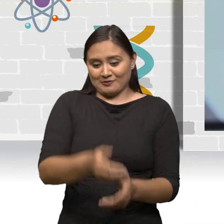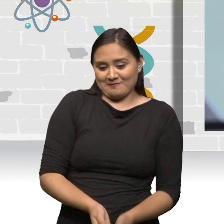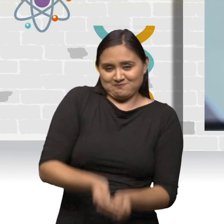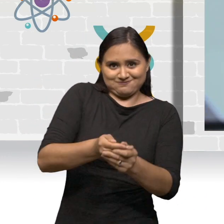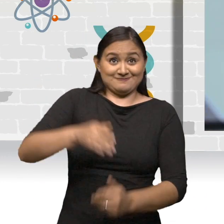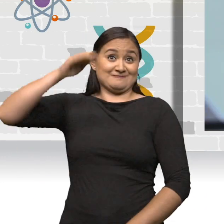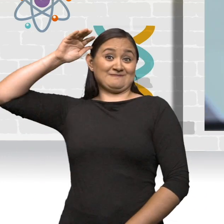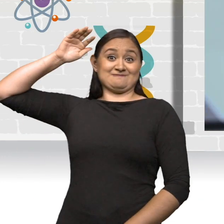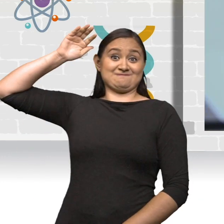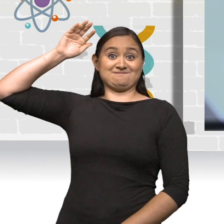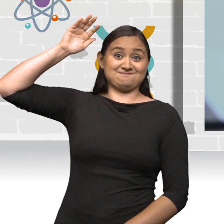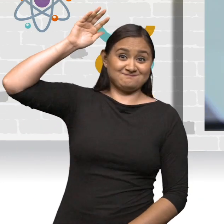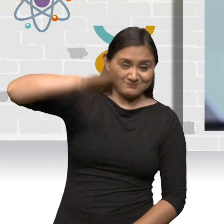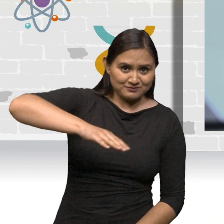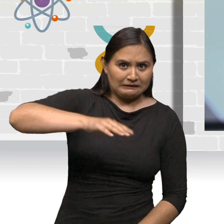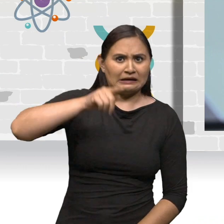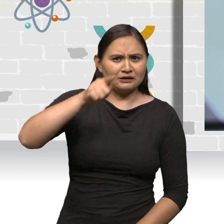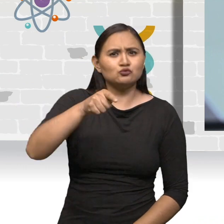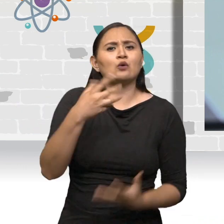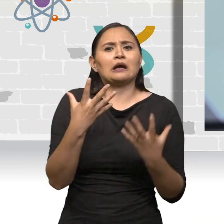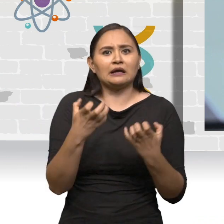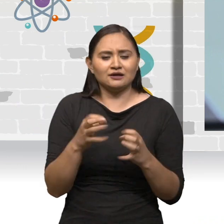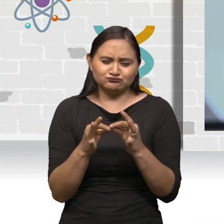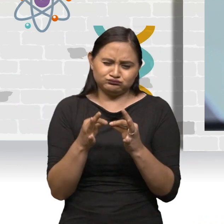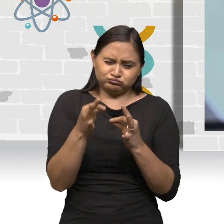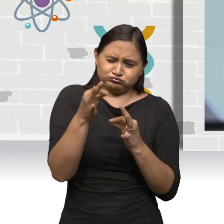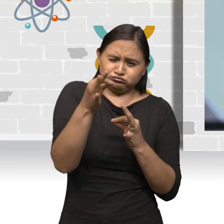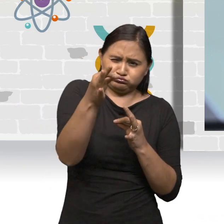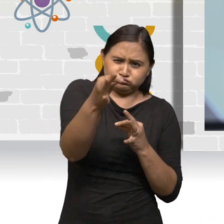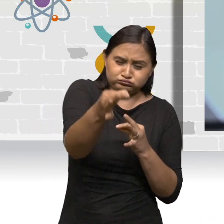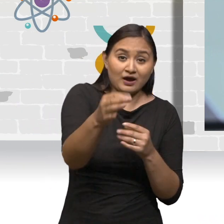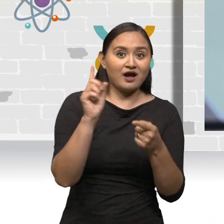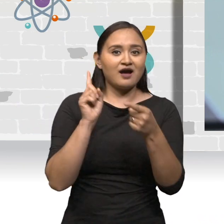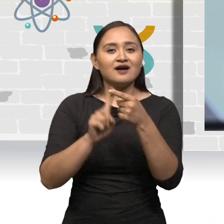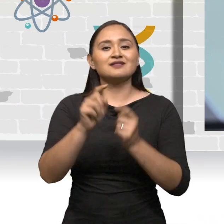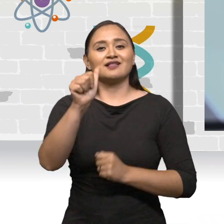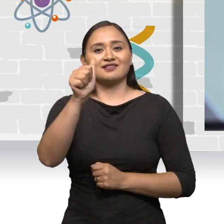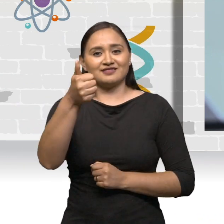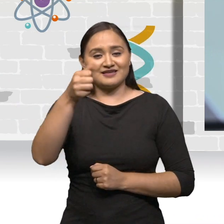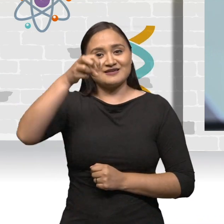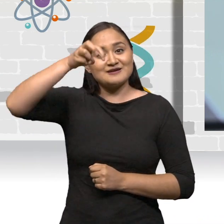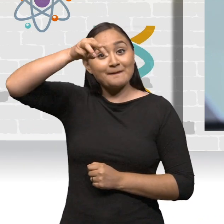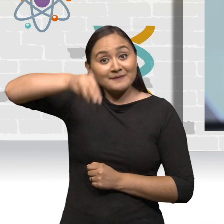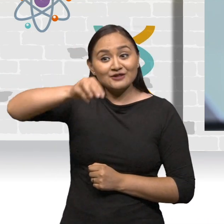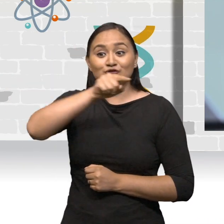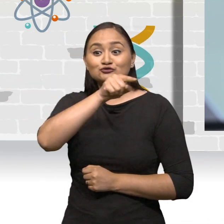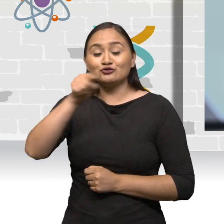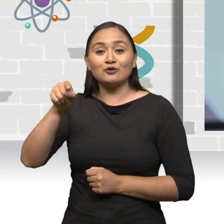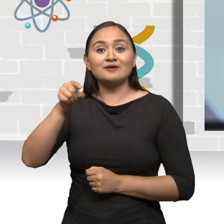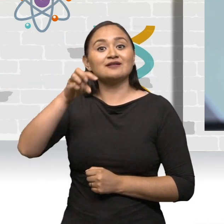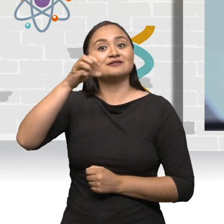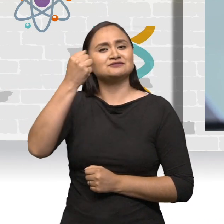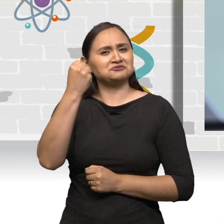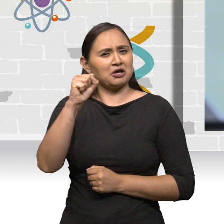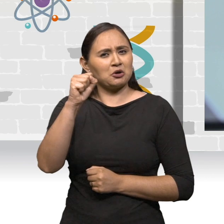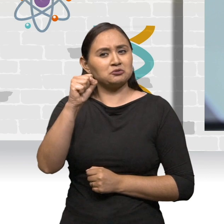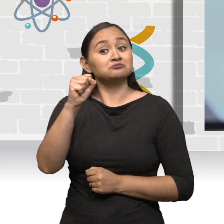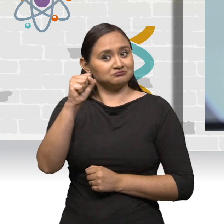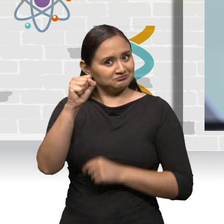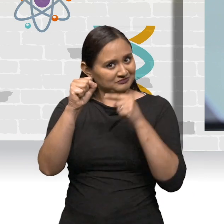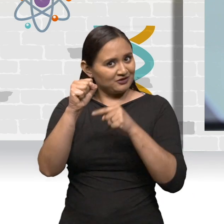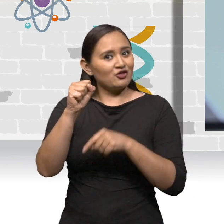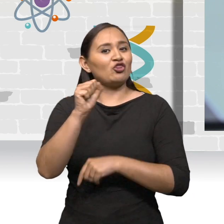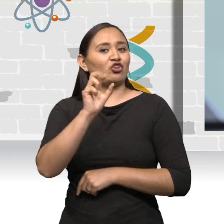Imaginémonos que estamos jugando vóley y queremos que al sacar la pelota, esta recorra 10 metros en 2 segundos. ¿Cuál será